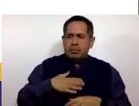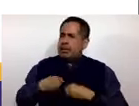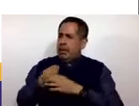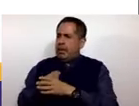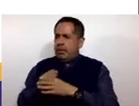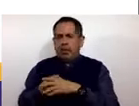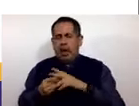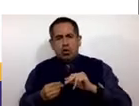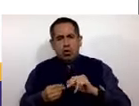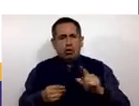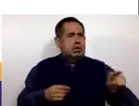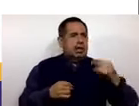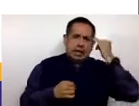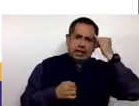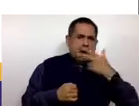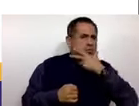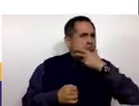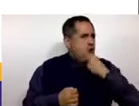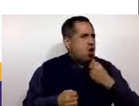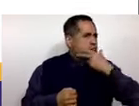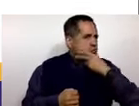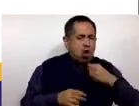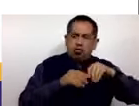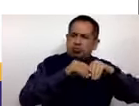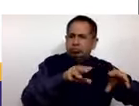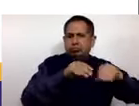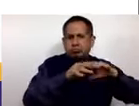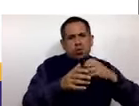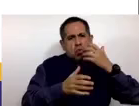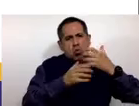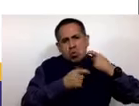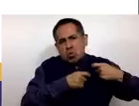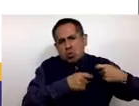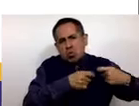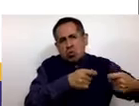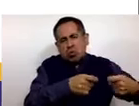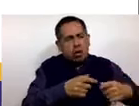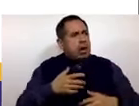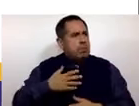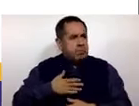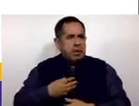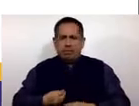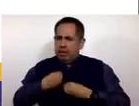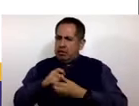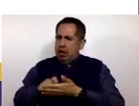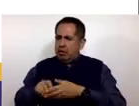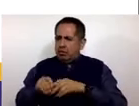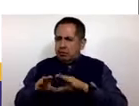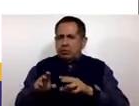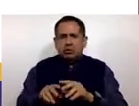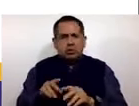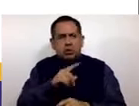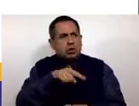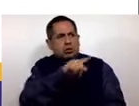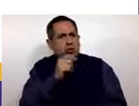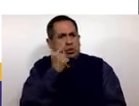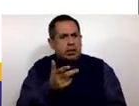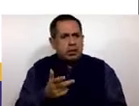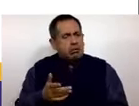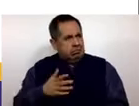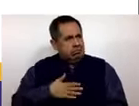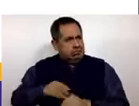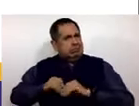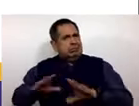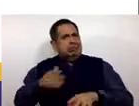los masculinos, ¿no? Los que han dejado en tradiciones añejas, entonces pues claro que se van a convertir en temas universales, porque pues es lo